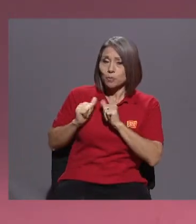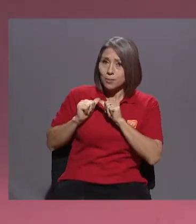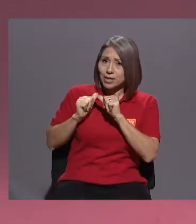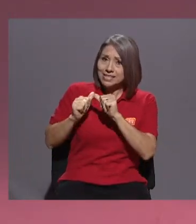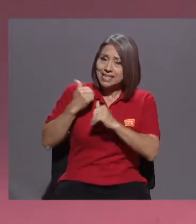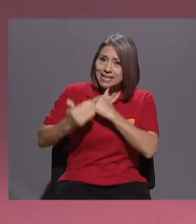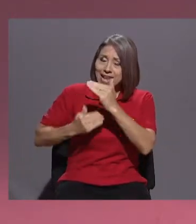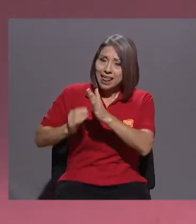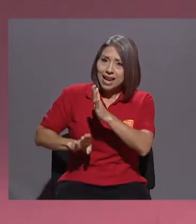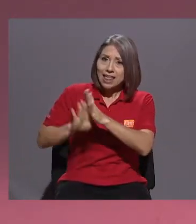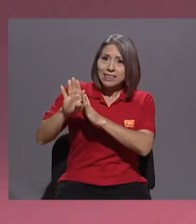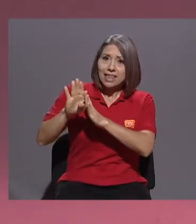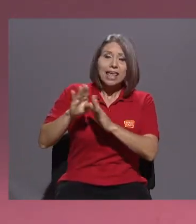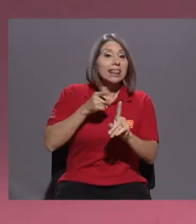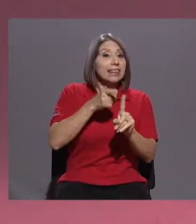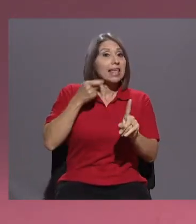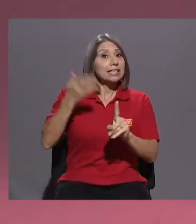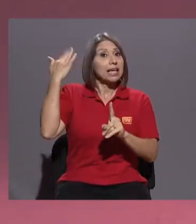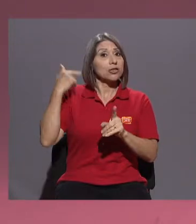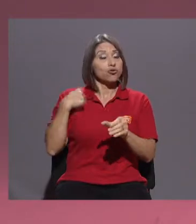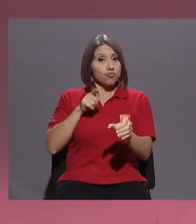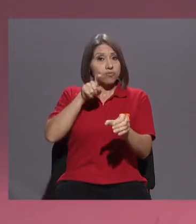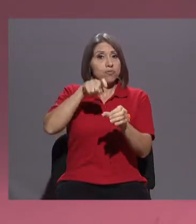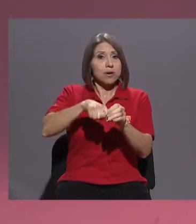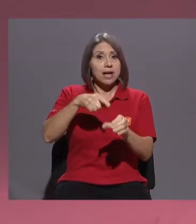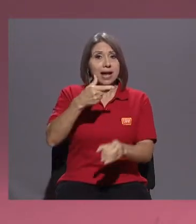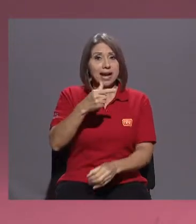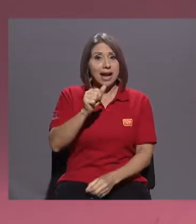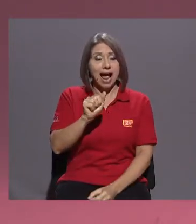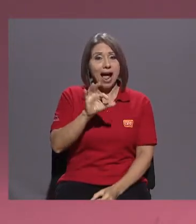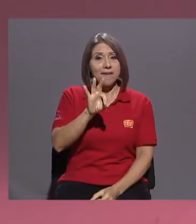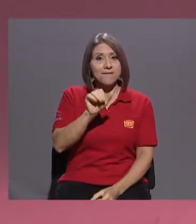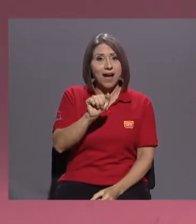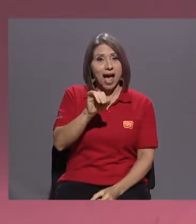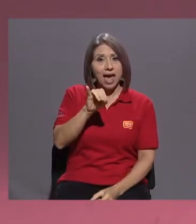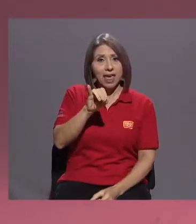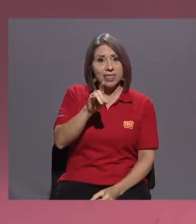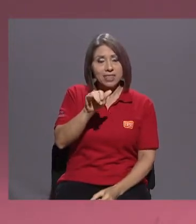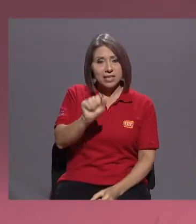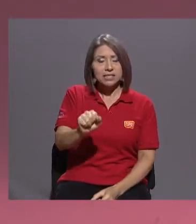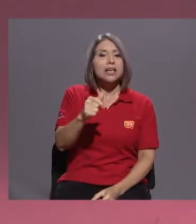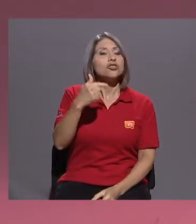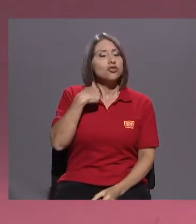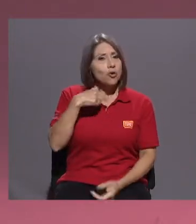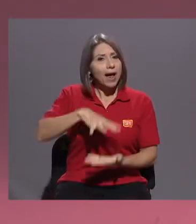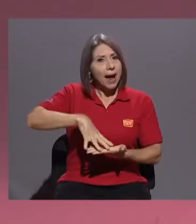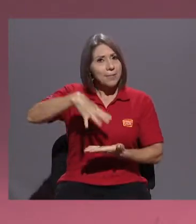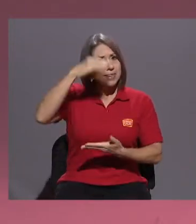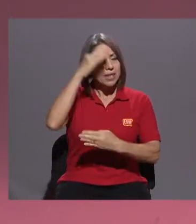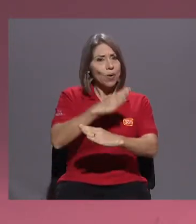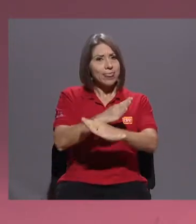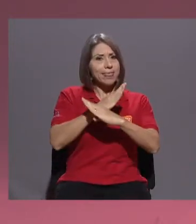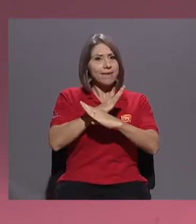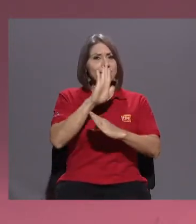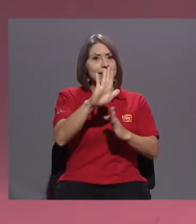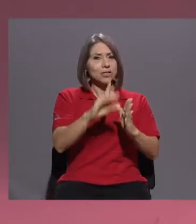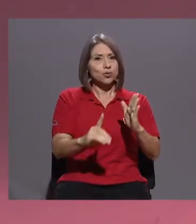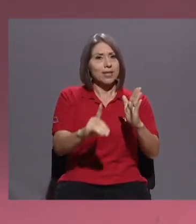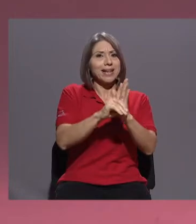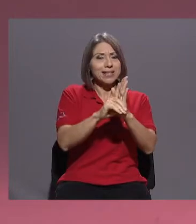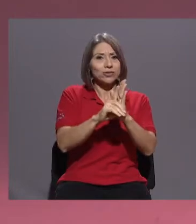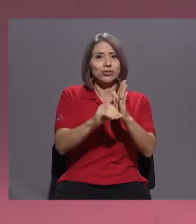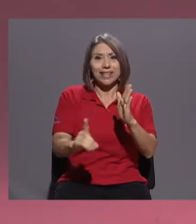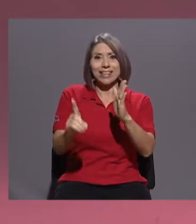He sido Desde que estoy En Gafaris He aprendido A valer Los derechos De él Y de